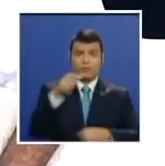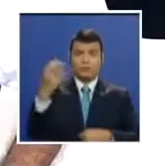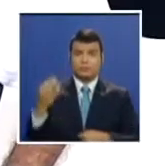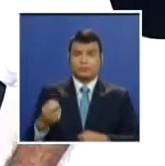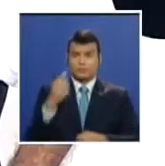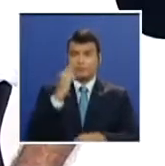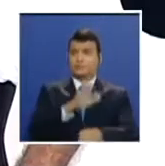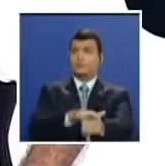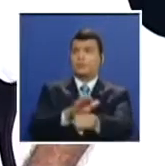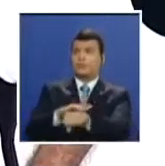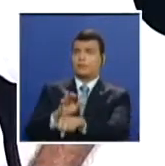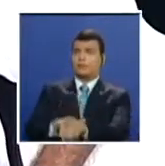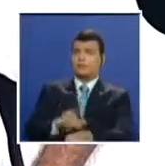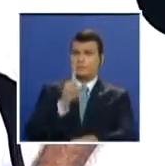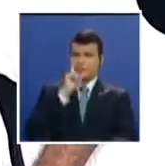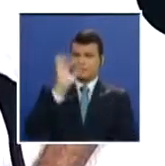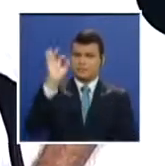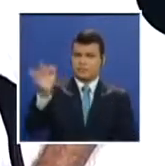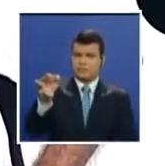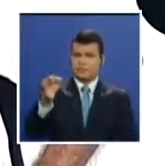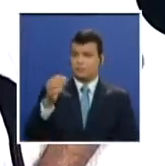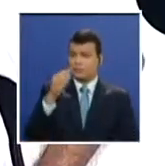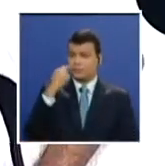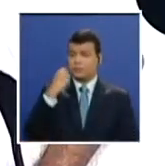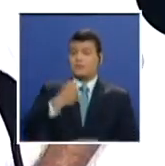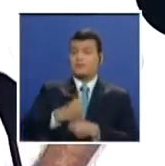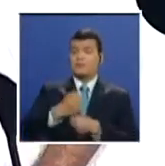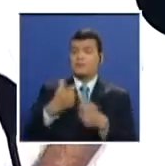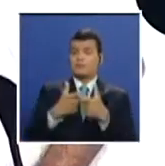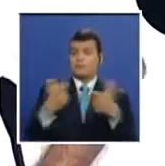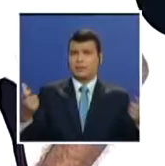aseguro yo empleo